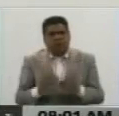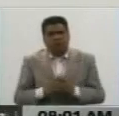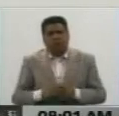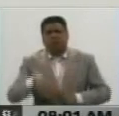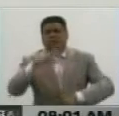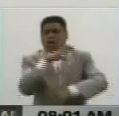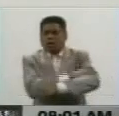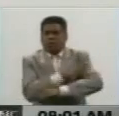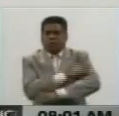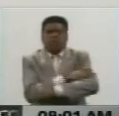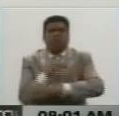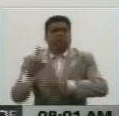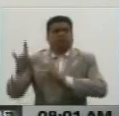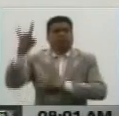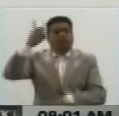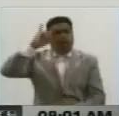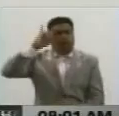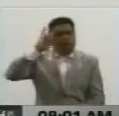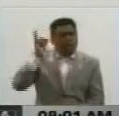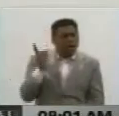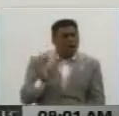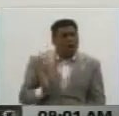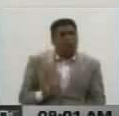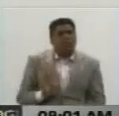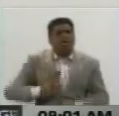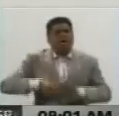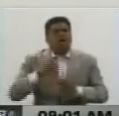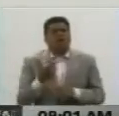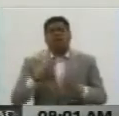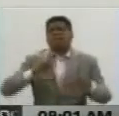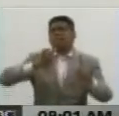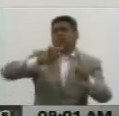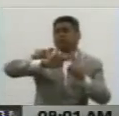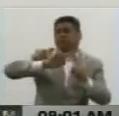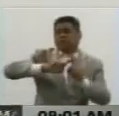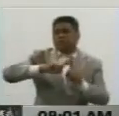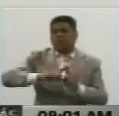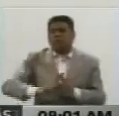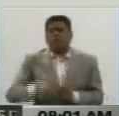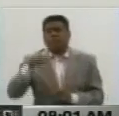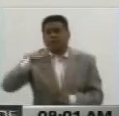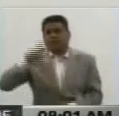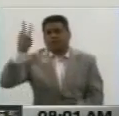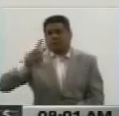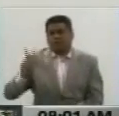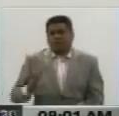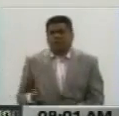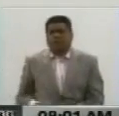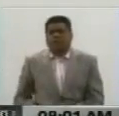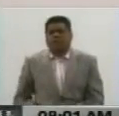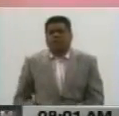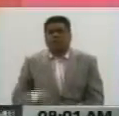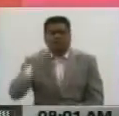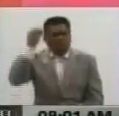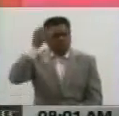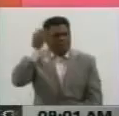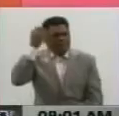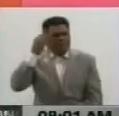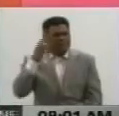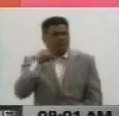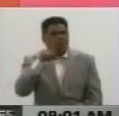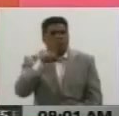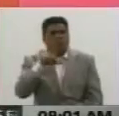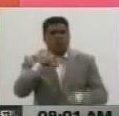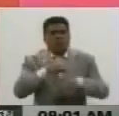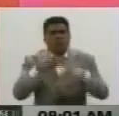patria sataniza la explotación del arco minero de Orinoco, entonces positivo para el país. Conjuntamente con estas reflexiones, ministro, le queremos preguntar también, porque cuando se